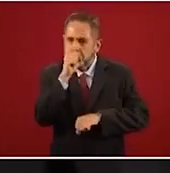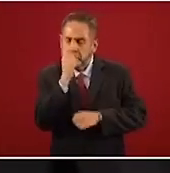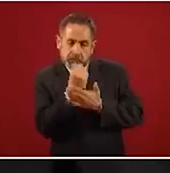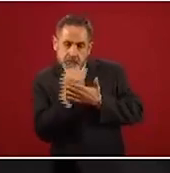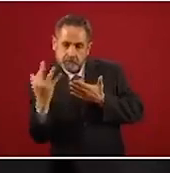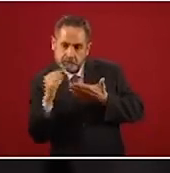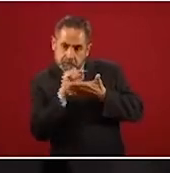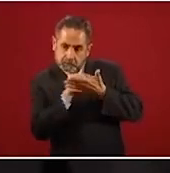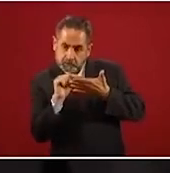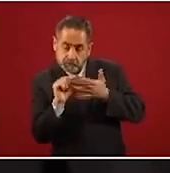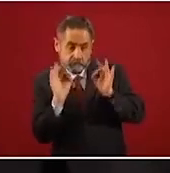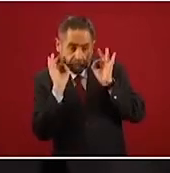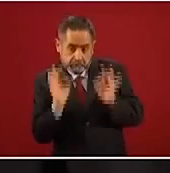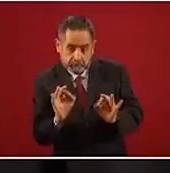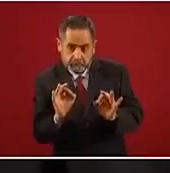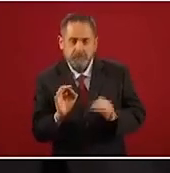de